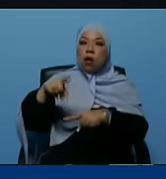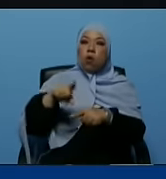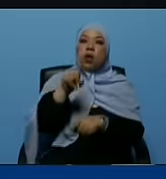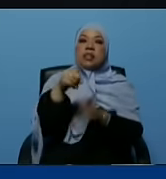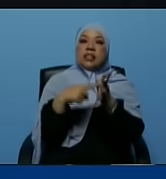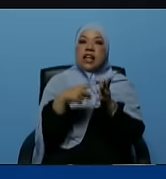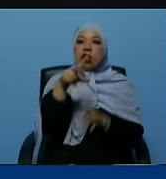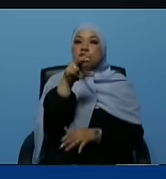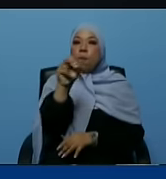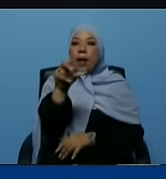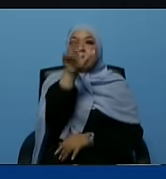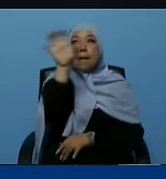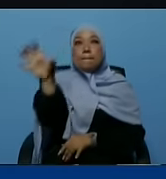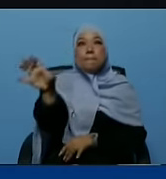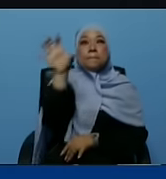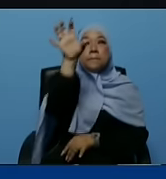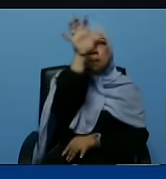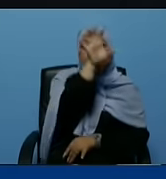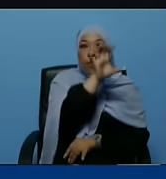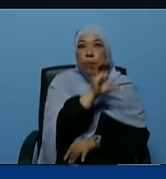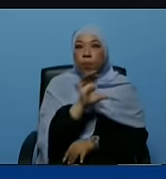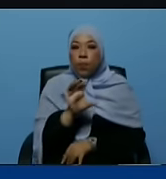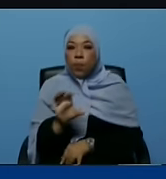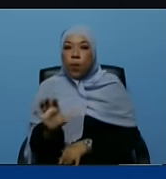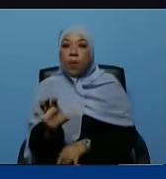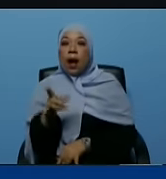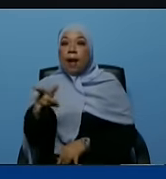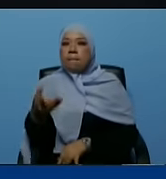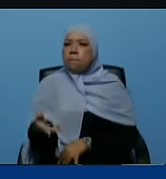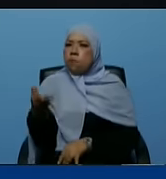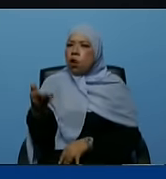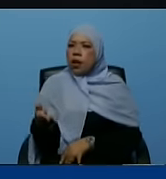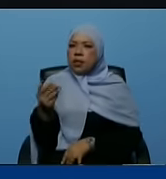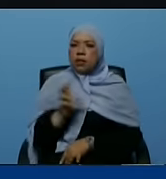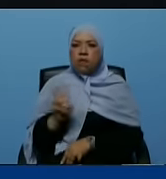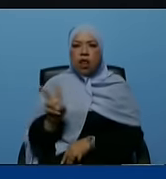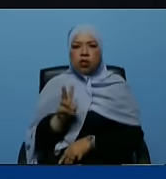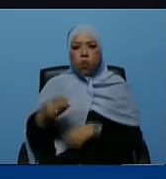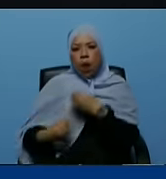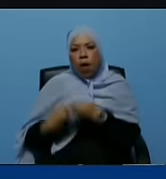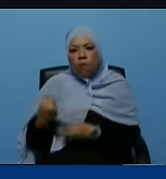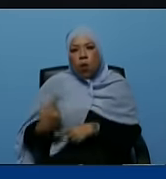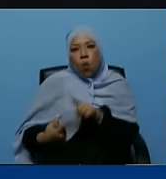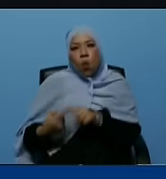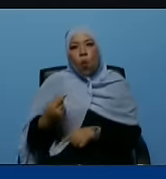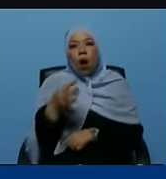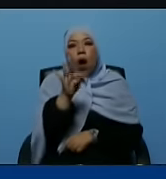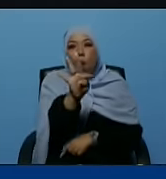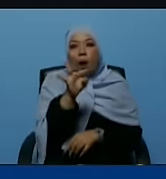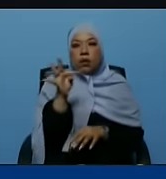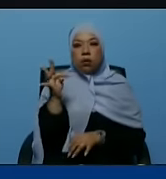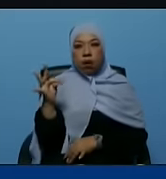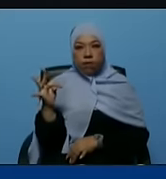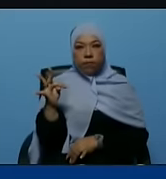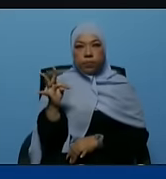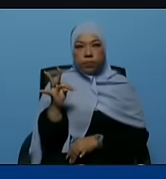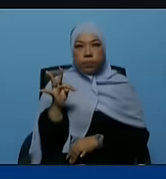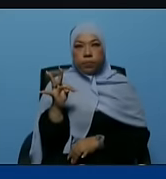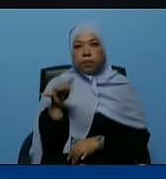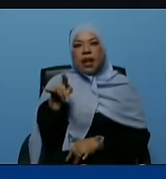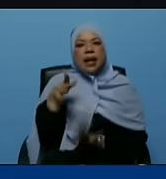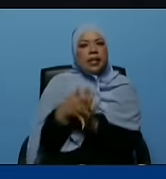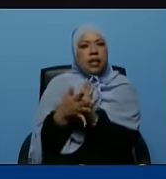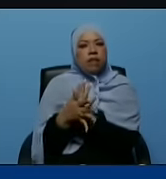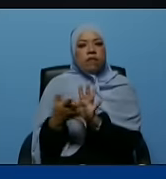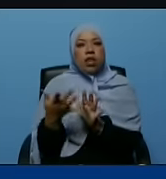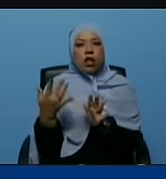120 países en el mundo. Es muy importante porque de las 4 F que nosotros tenemos con Emprender